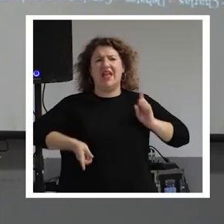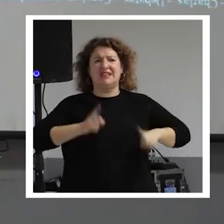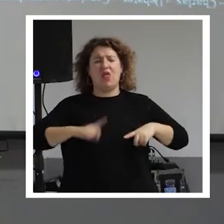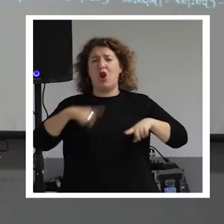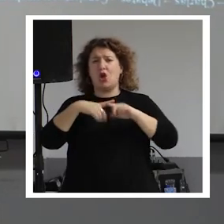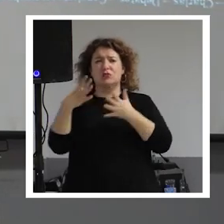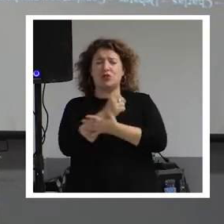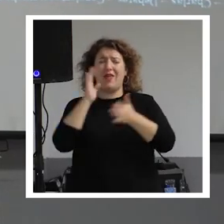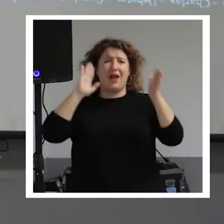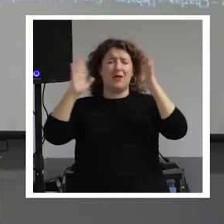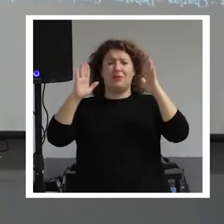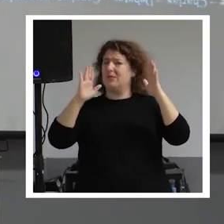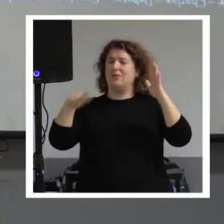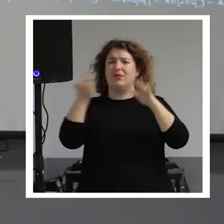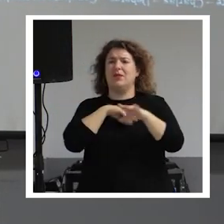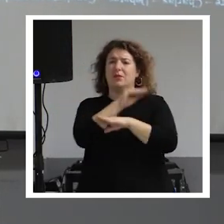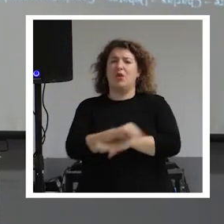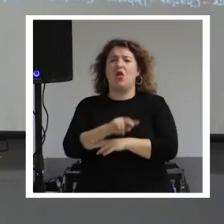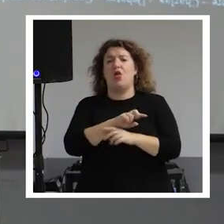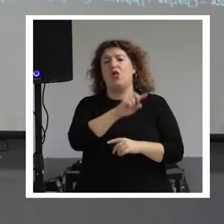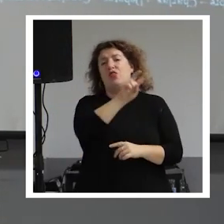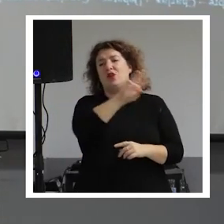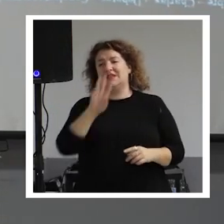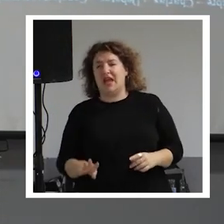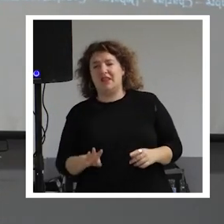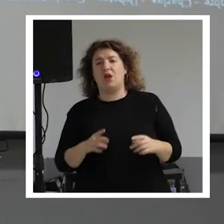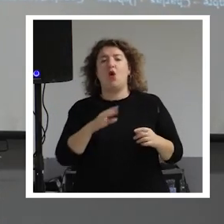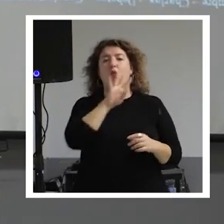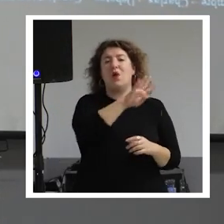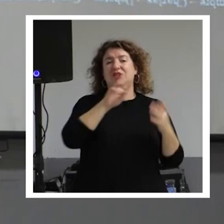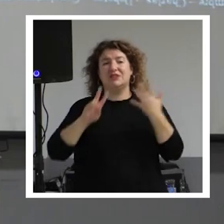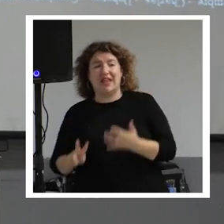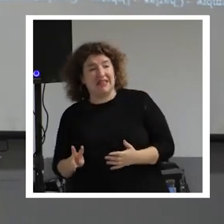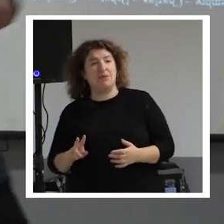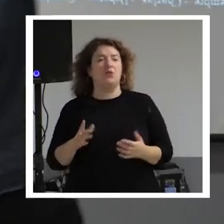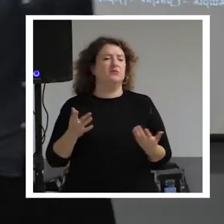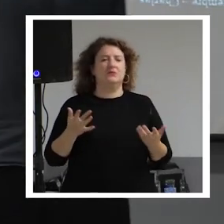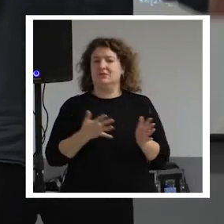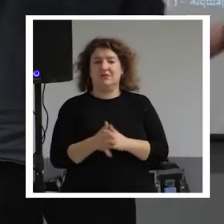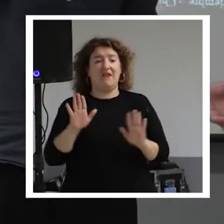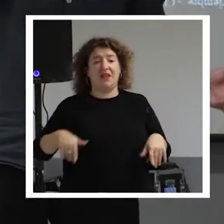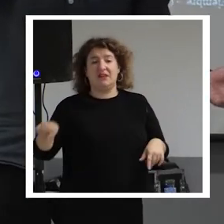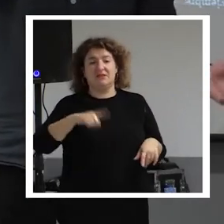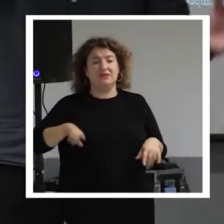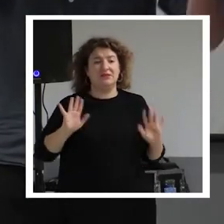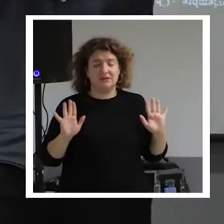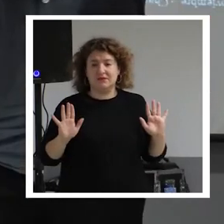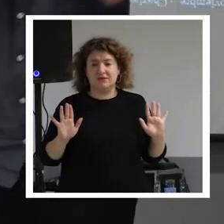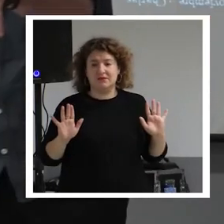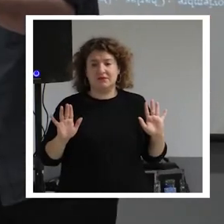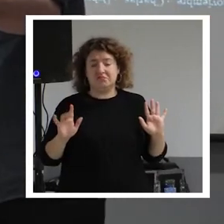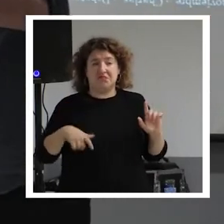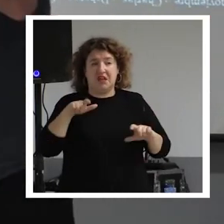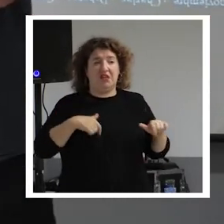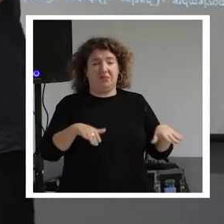no o el 31 y en este caso quedan 50 y 50 en el congreso Pero además toda la obra de La dictadura quedó